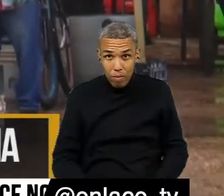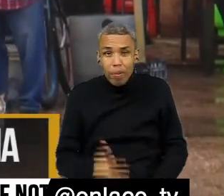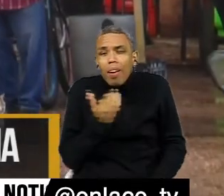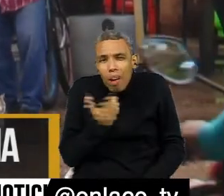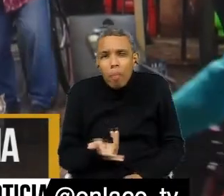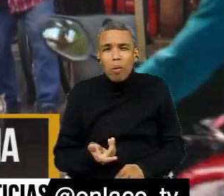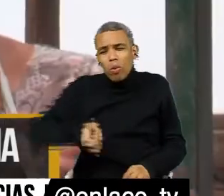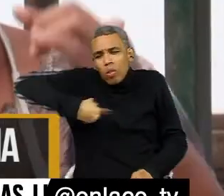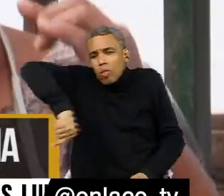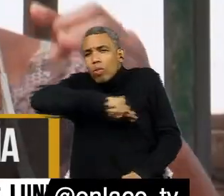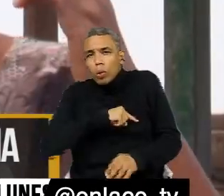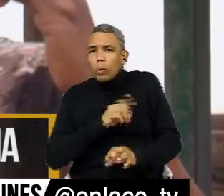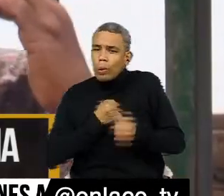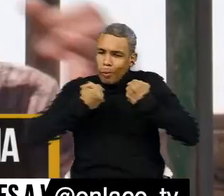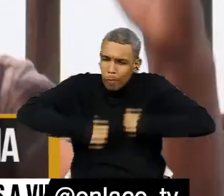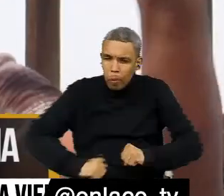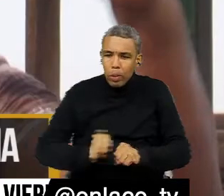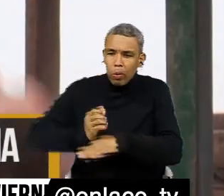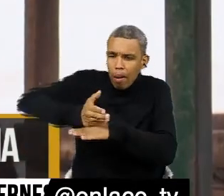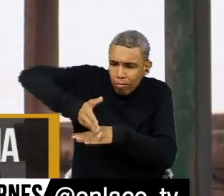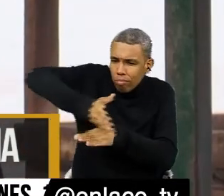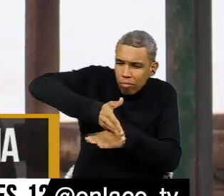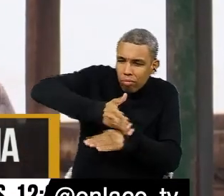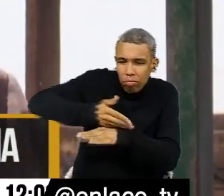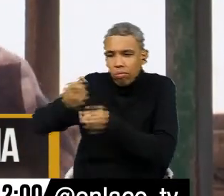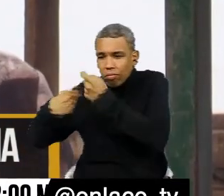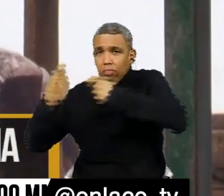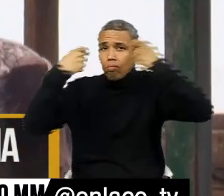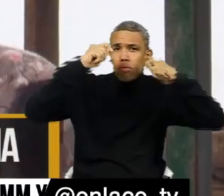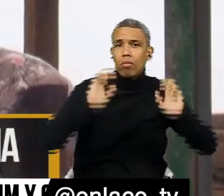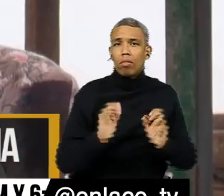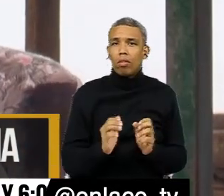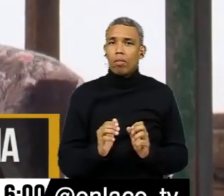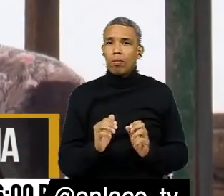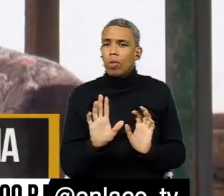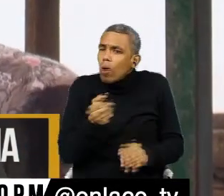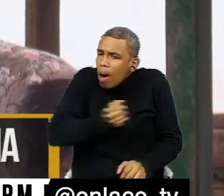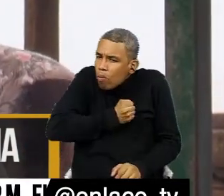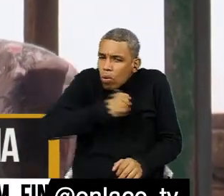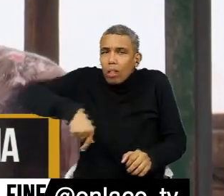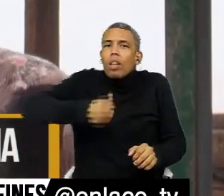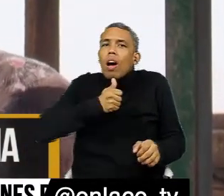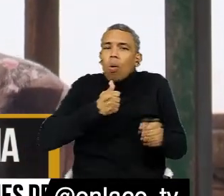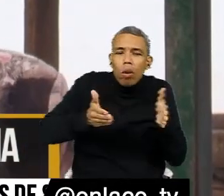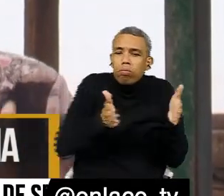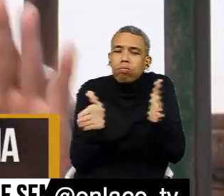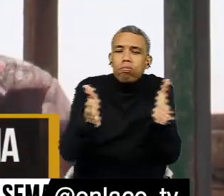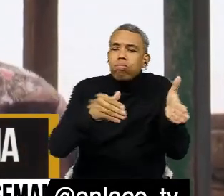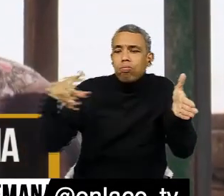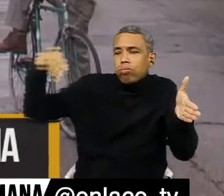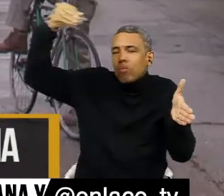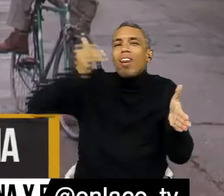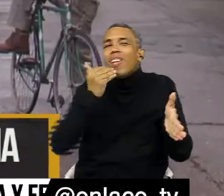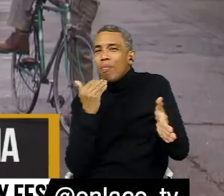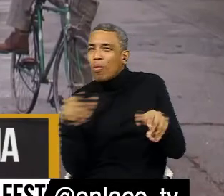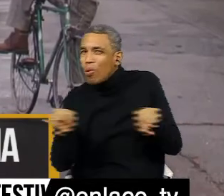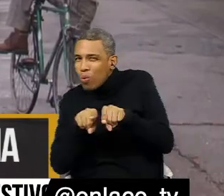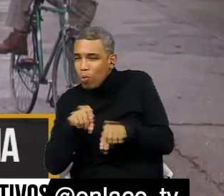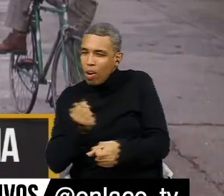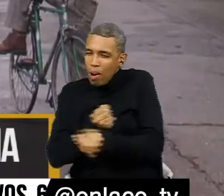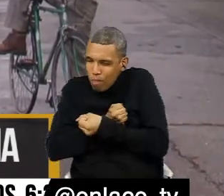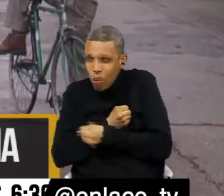Magdalena. Yo hace 40 años trabajo aquí en el sector del muelle y amo el muelle como amar mi vida, amar a mi madre y amar a mis hijos. Dice la